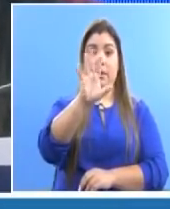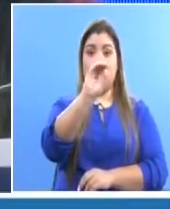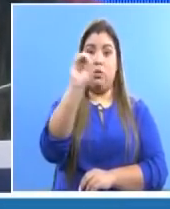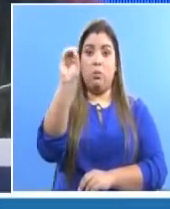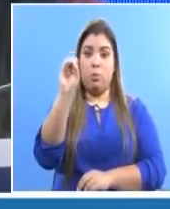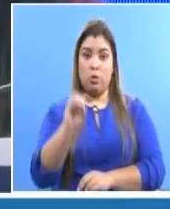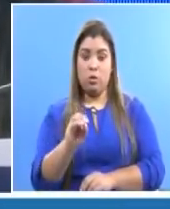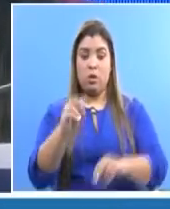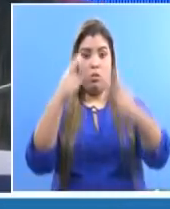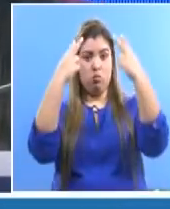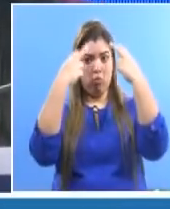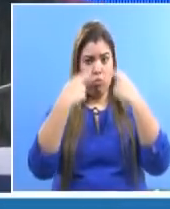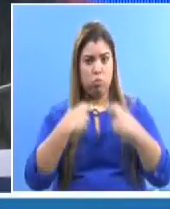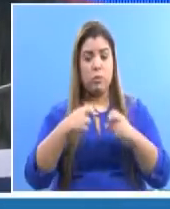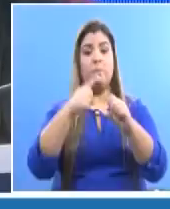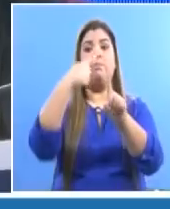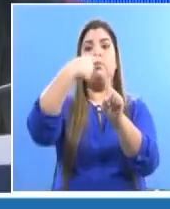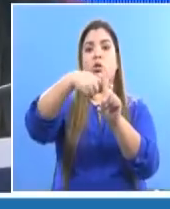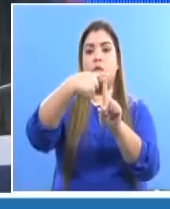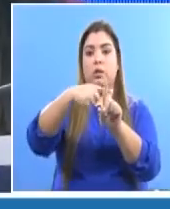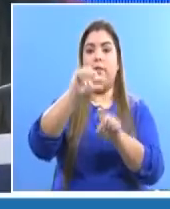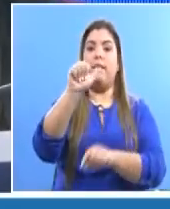25% a pruebas positivas,